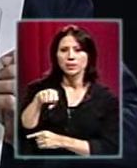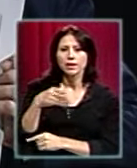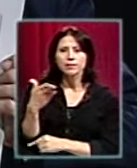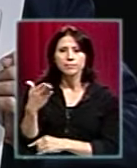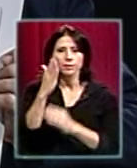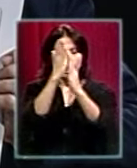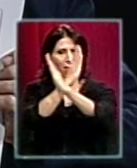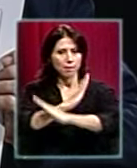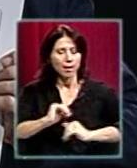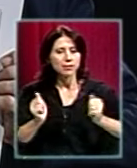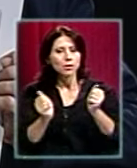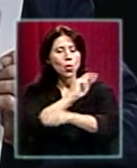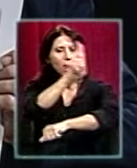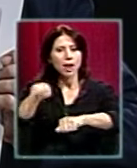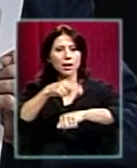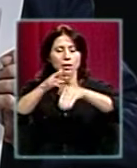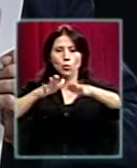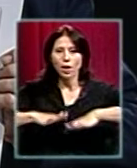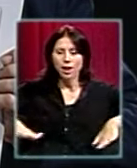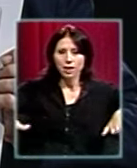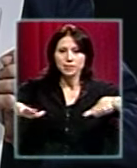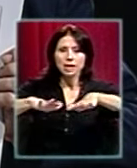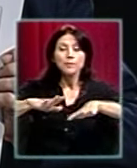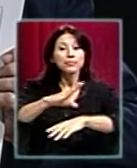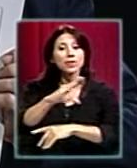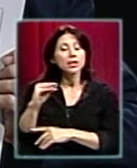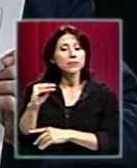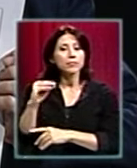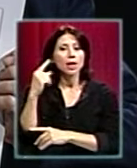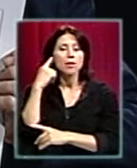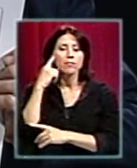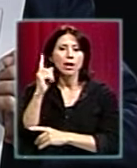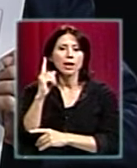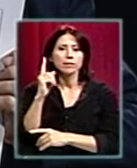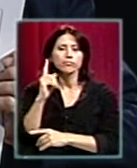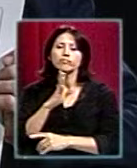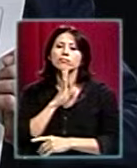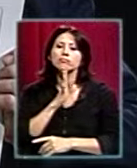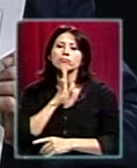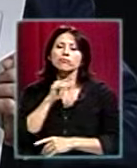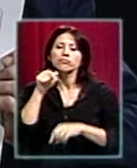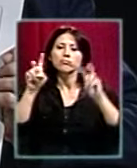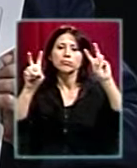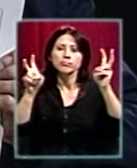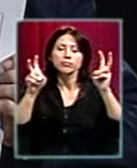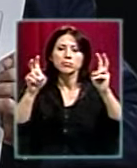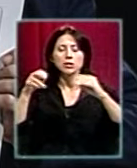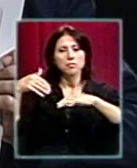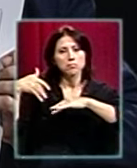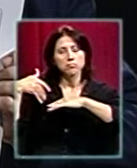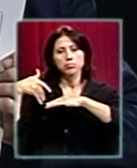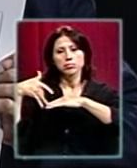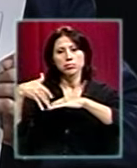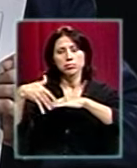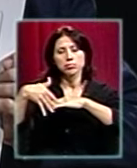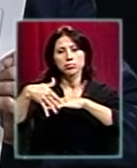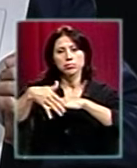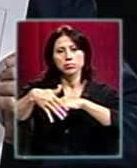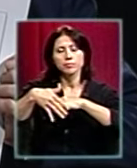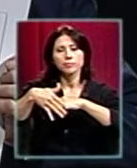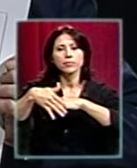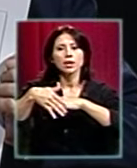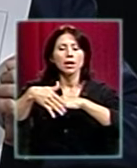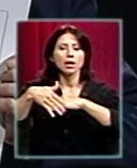la paz con la naturaleza y para hablar de ese tema y el resto de